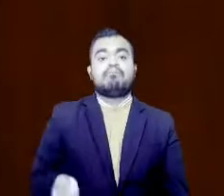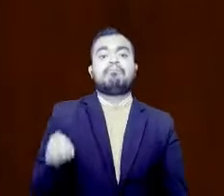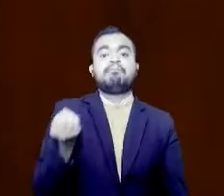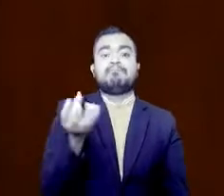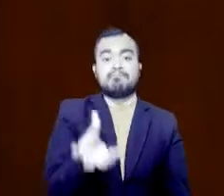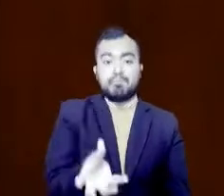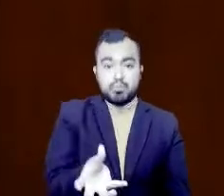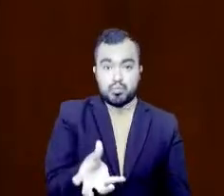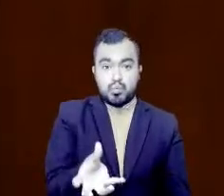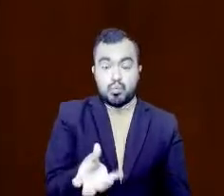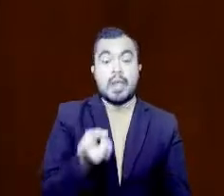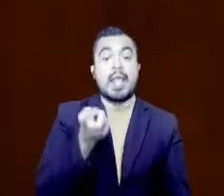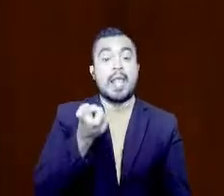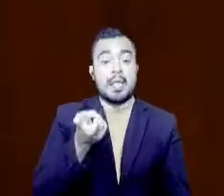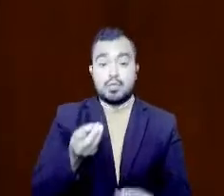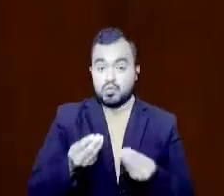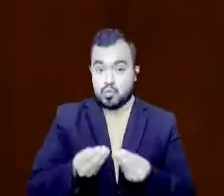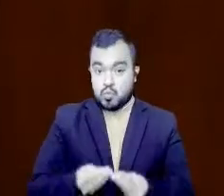duda